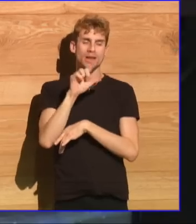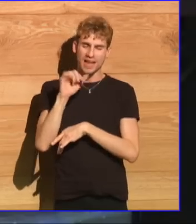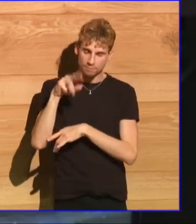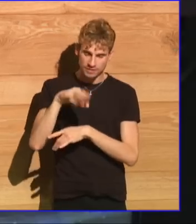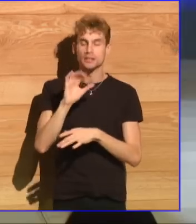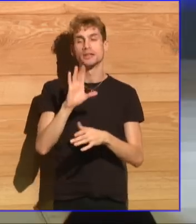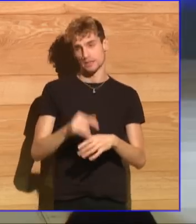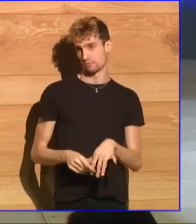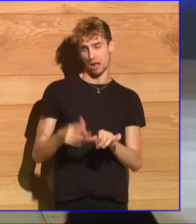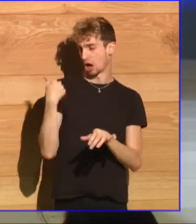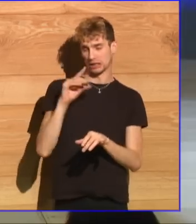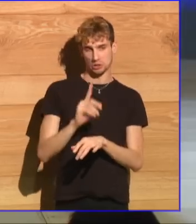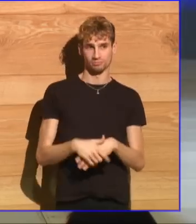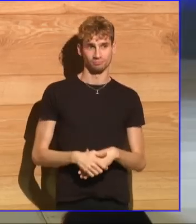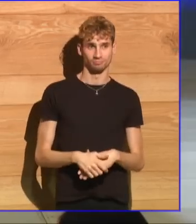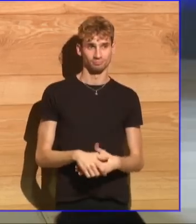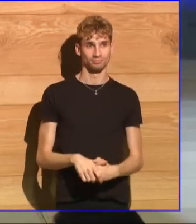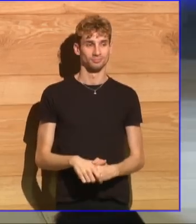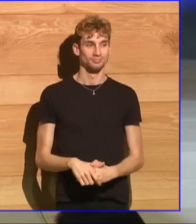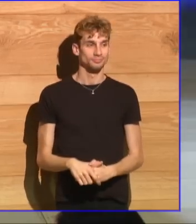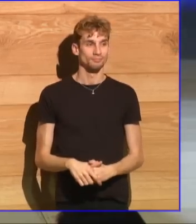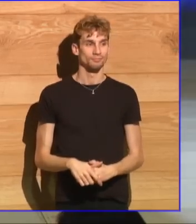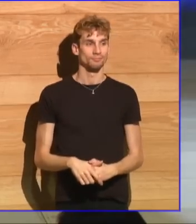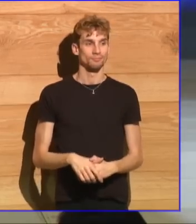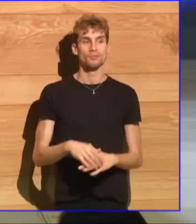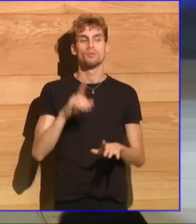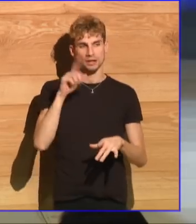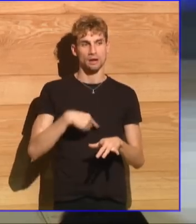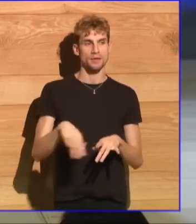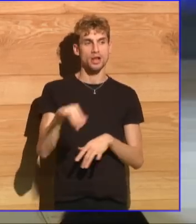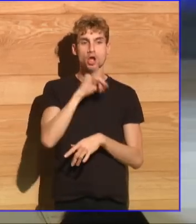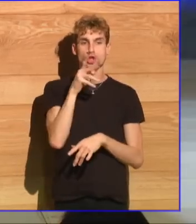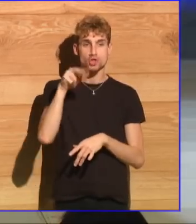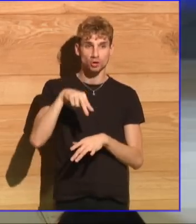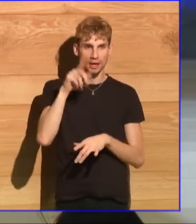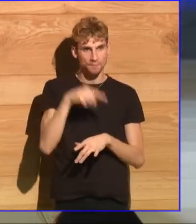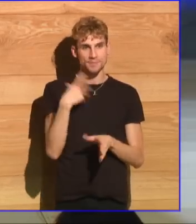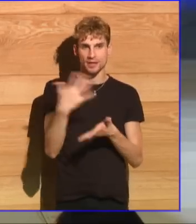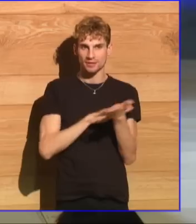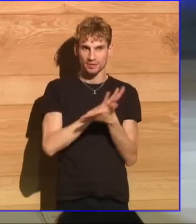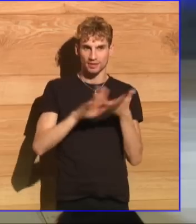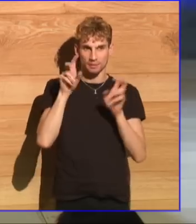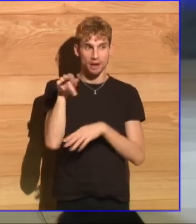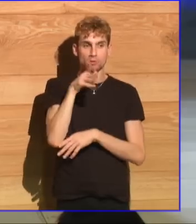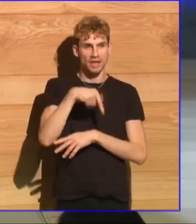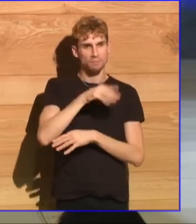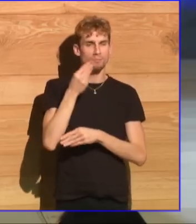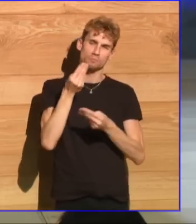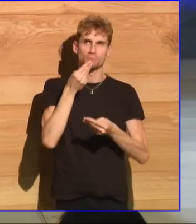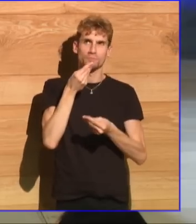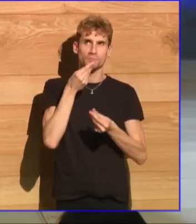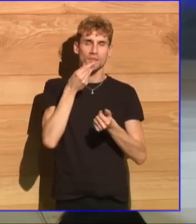otras. Para que te ubiques. Bueno, hablaremos de John Williams, porque John Williams también yo creo que está haciendo aquí un poco como Spielberg. O